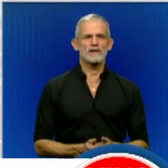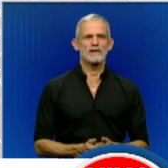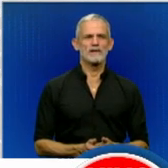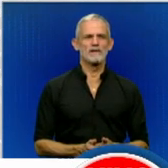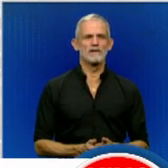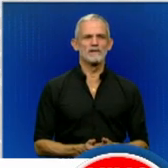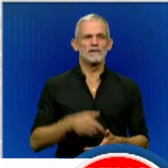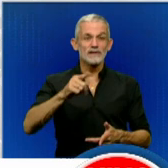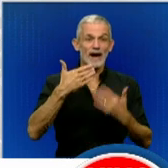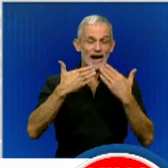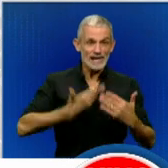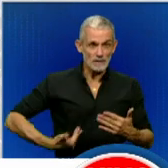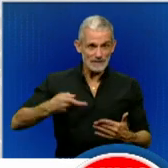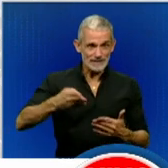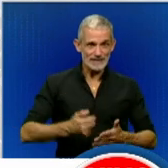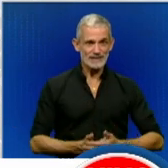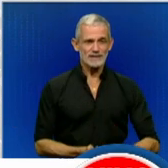gracias presidente